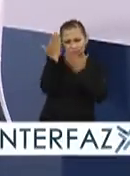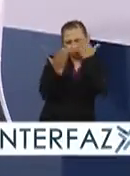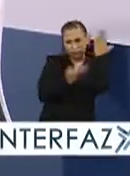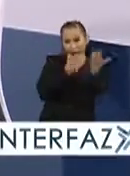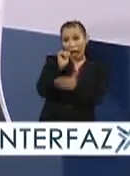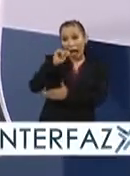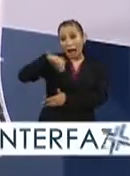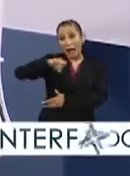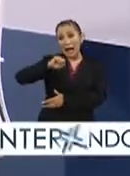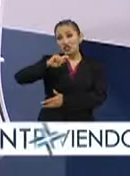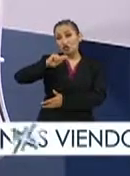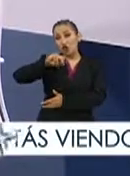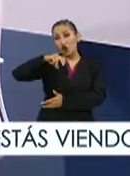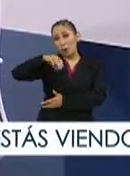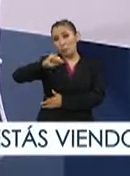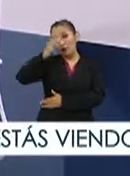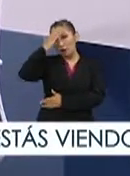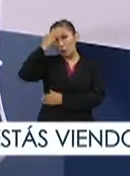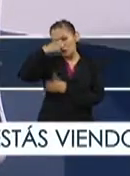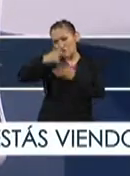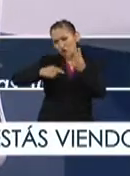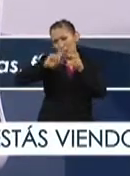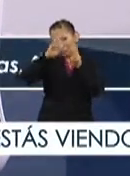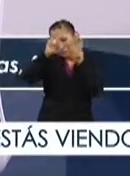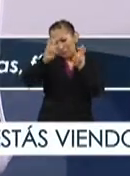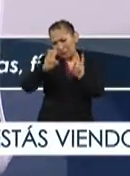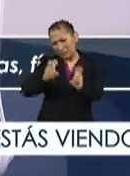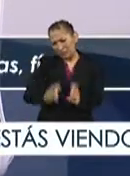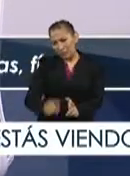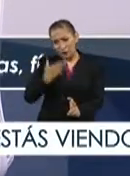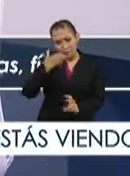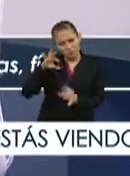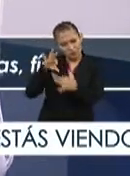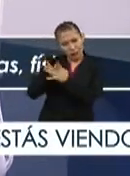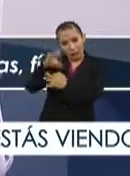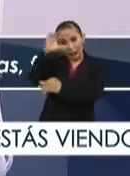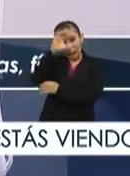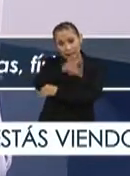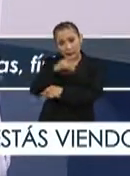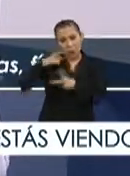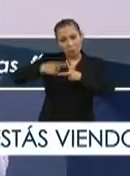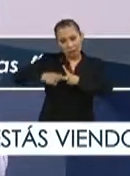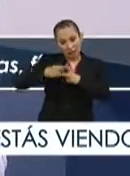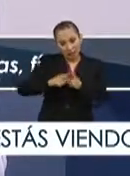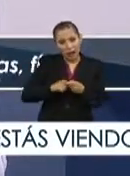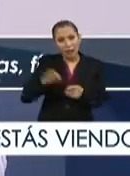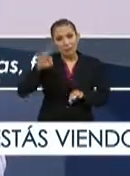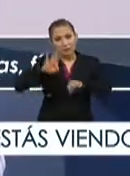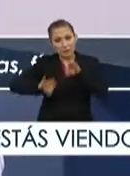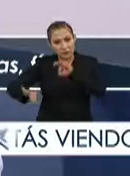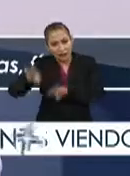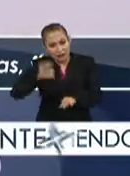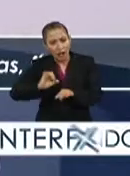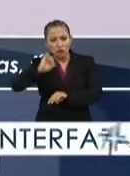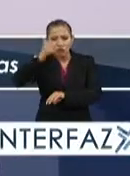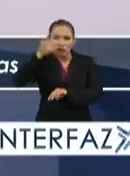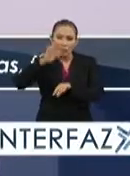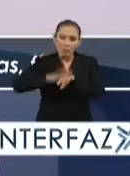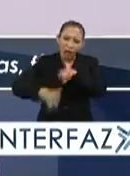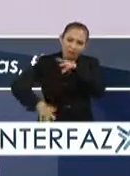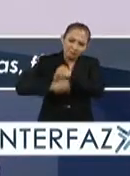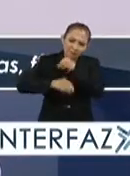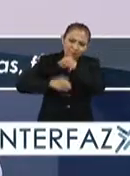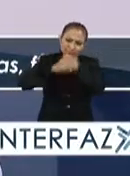astrónomos entonces requiere de conocimientos multidisciplinarios y apegados a la ciencia, matemáticas, física y otras